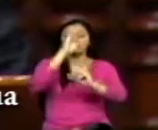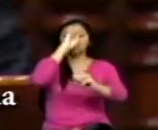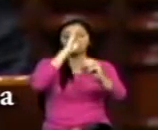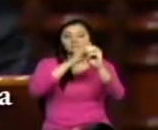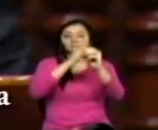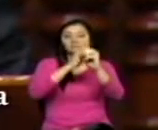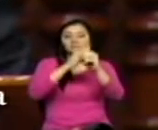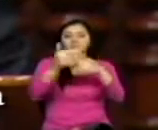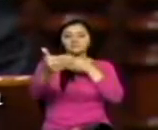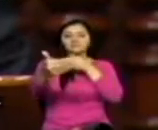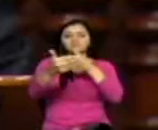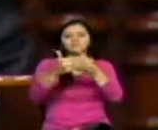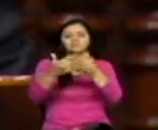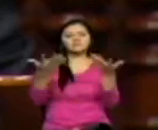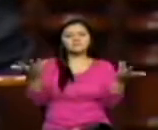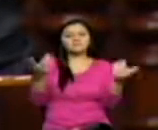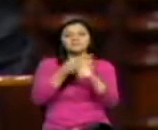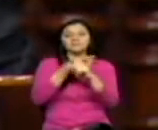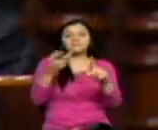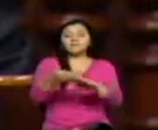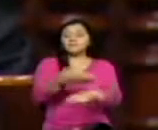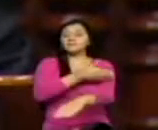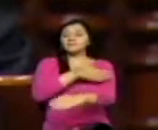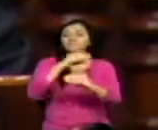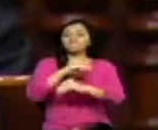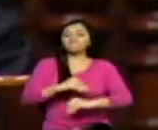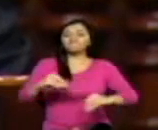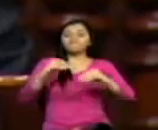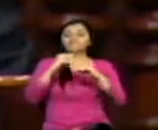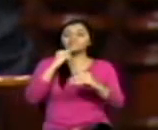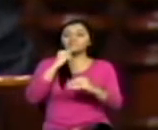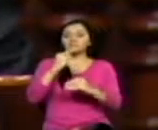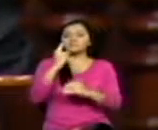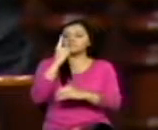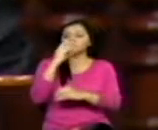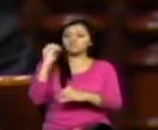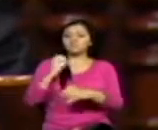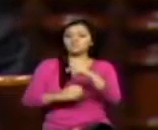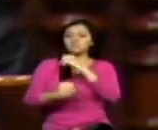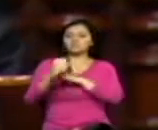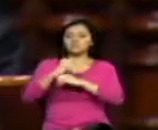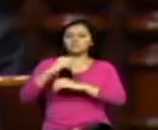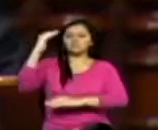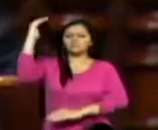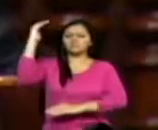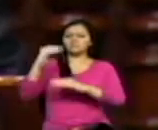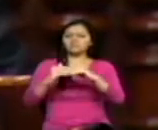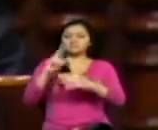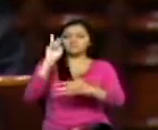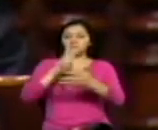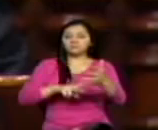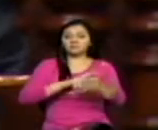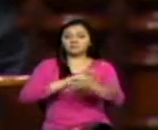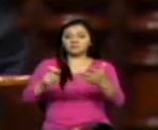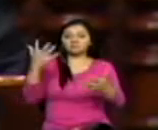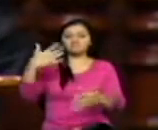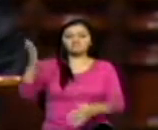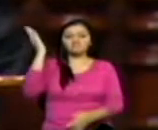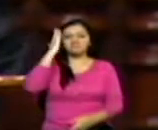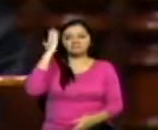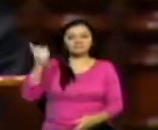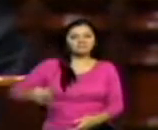impensadas hace un siglo, como reducir drásticamente el analfabetismo o